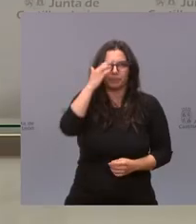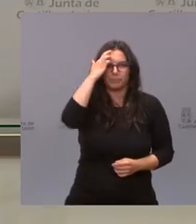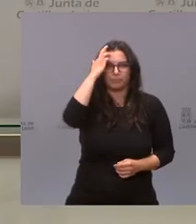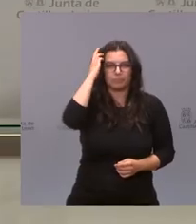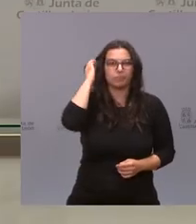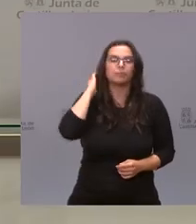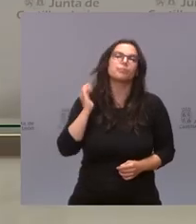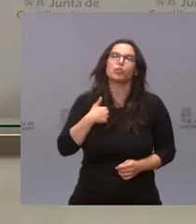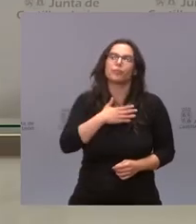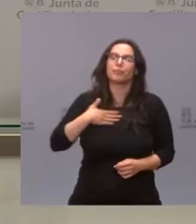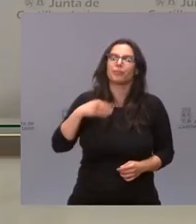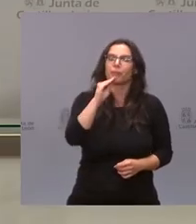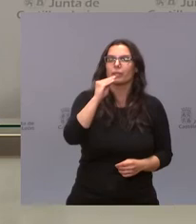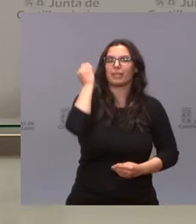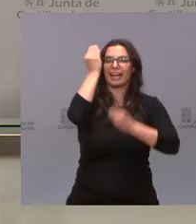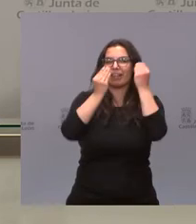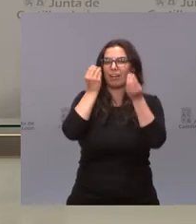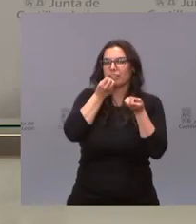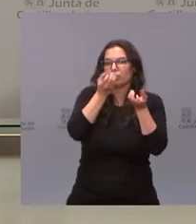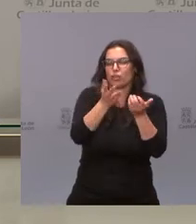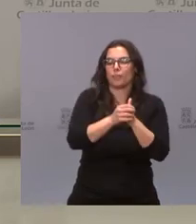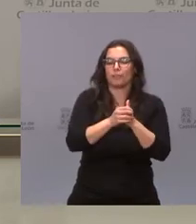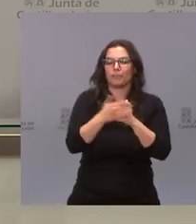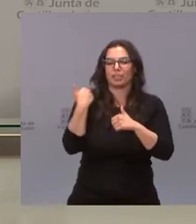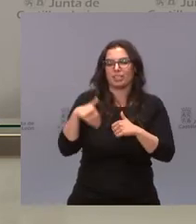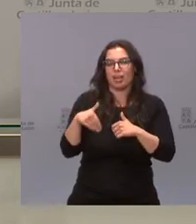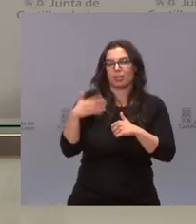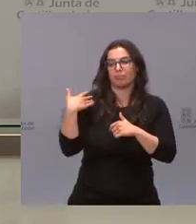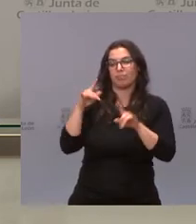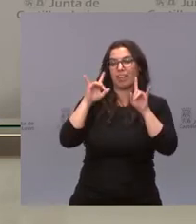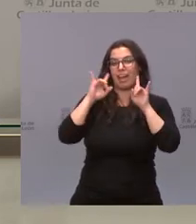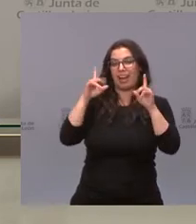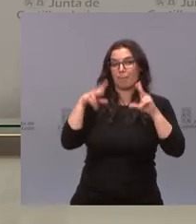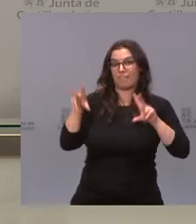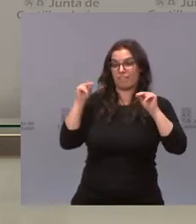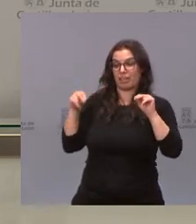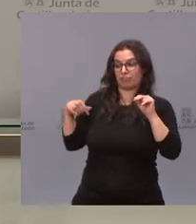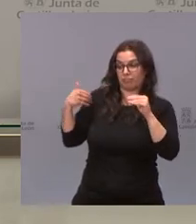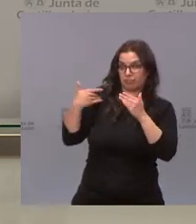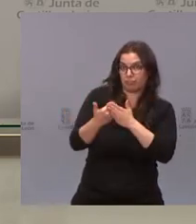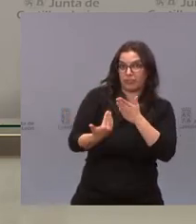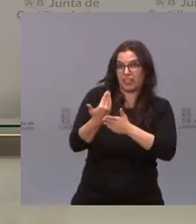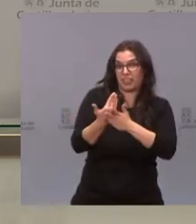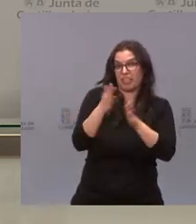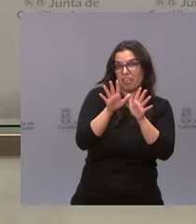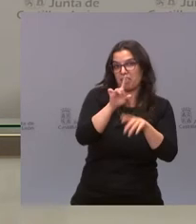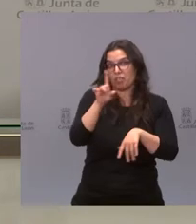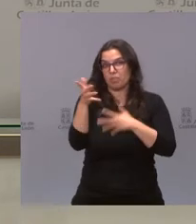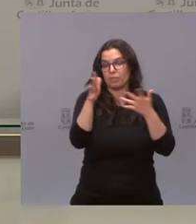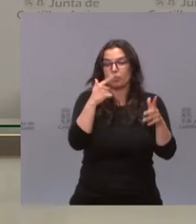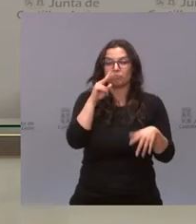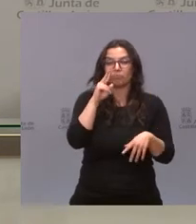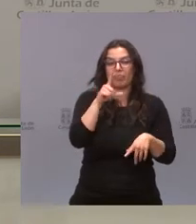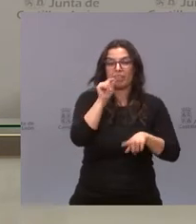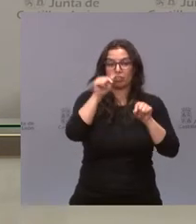Sí, yo quería plantearle una reflexión. Pasados 10-11 días del fin del estado de alarma, a la vista de las decisiones que han